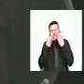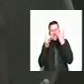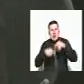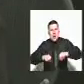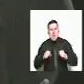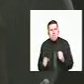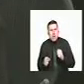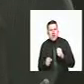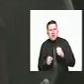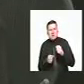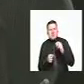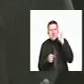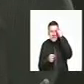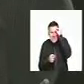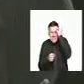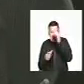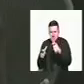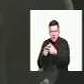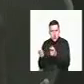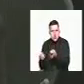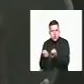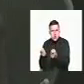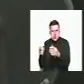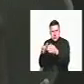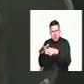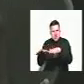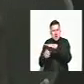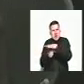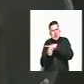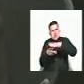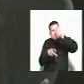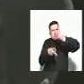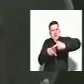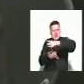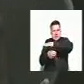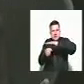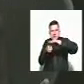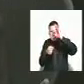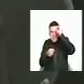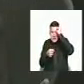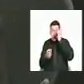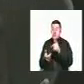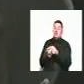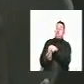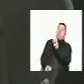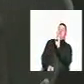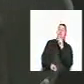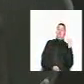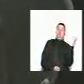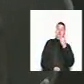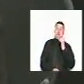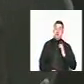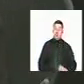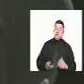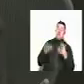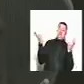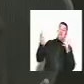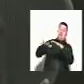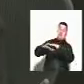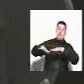dramáticos episodios que, si bien eran de dominio público, dejan profundamente desconcertada la opinión pública por